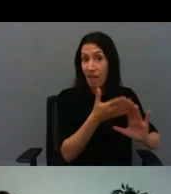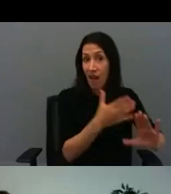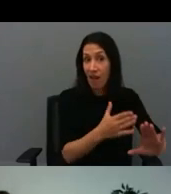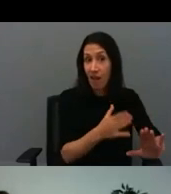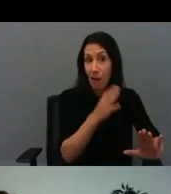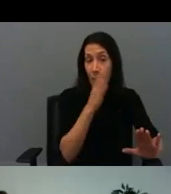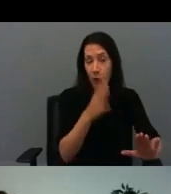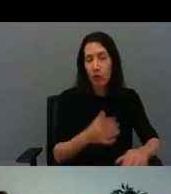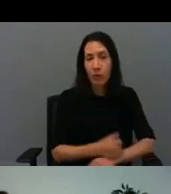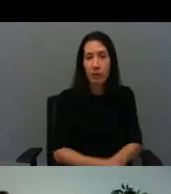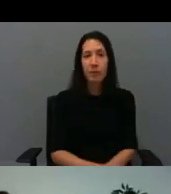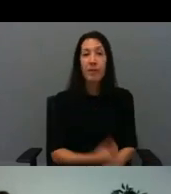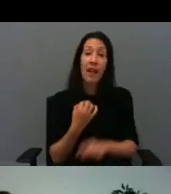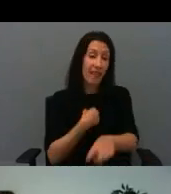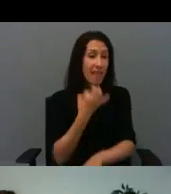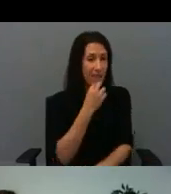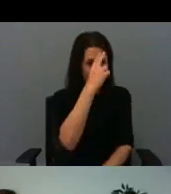y ha elegido. Y hay que respetarla.